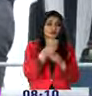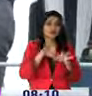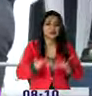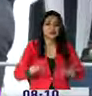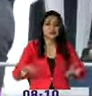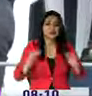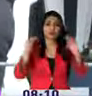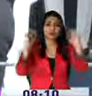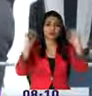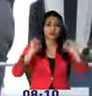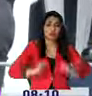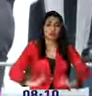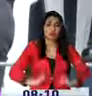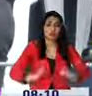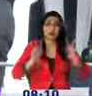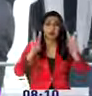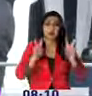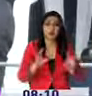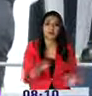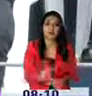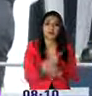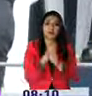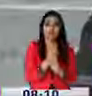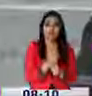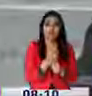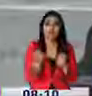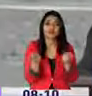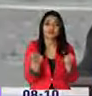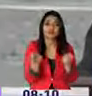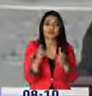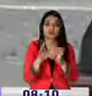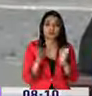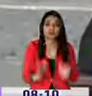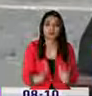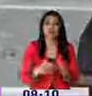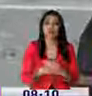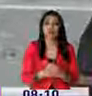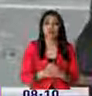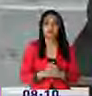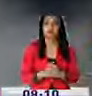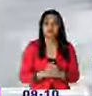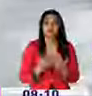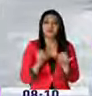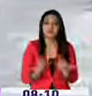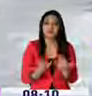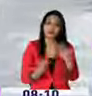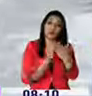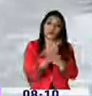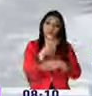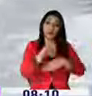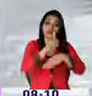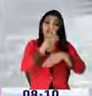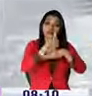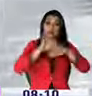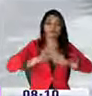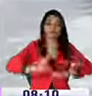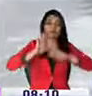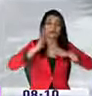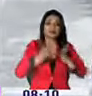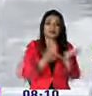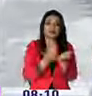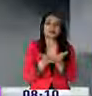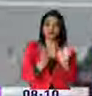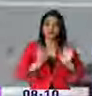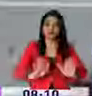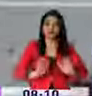nivel en el área de seguridad y convivencia ciudadana. Por su parte, el flamante director reiteró el compromiso de servicio de la